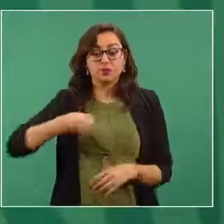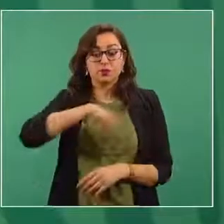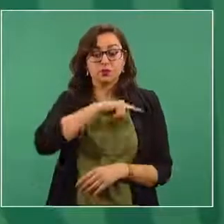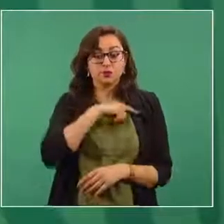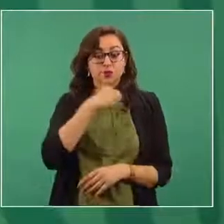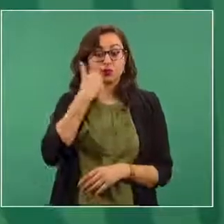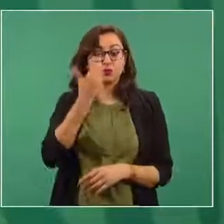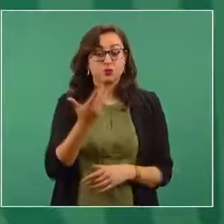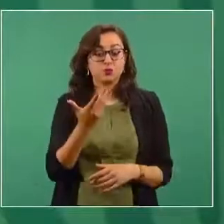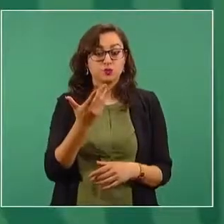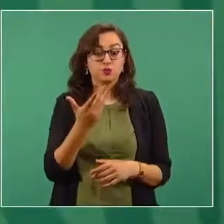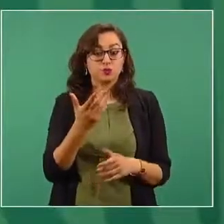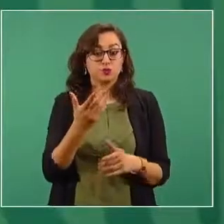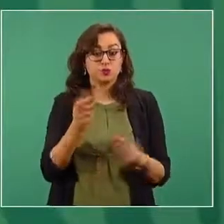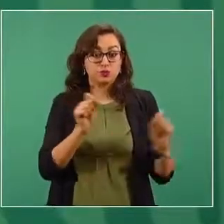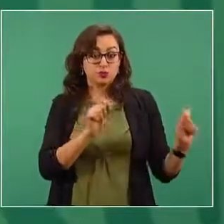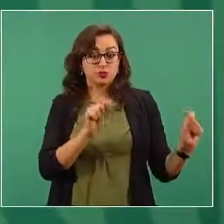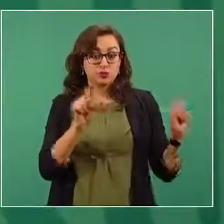control remoto.